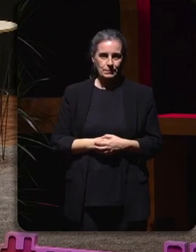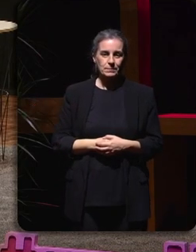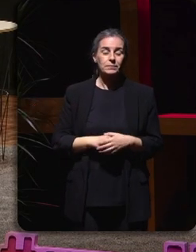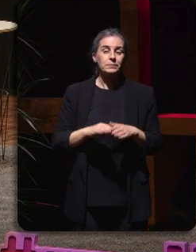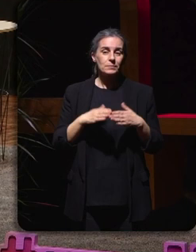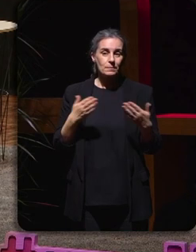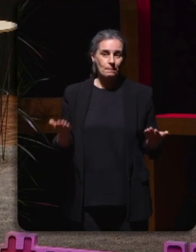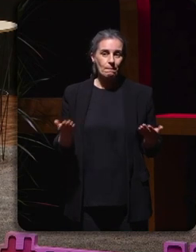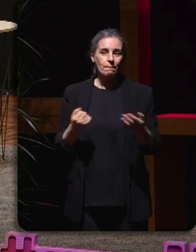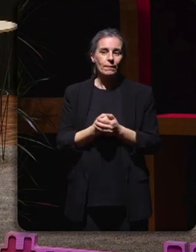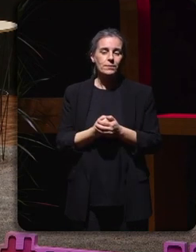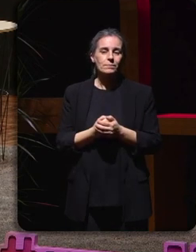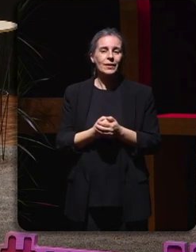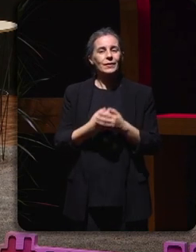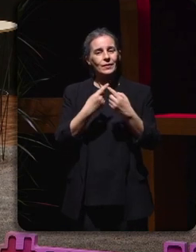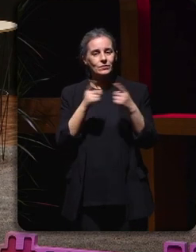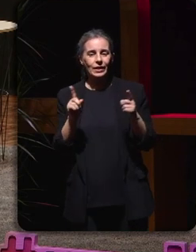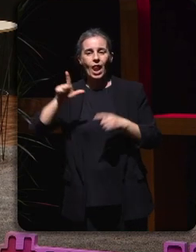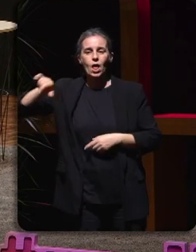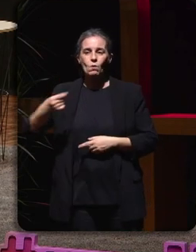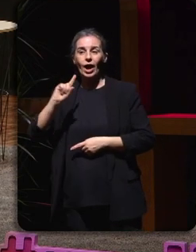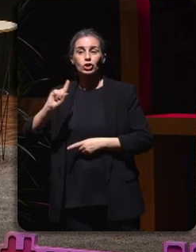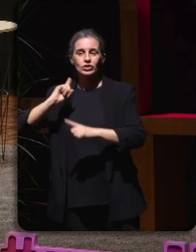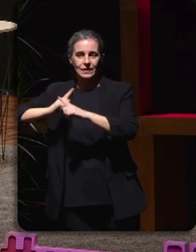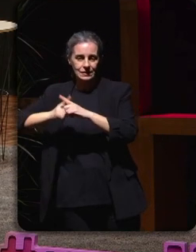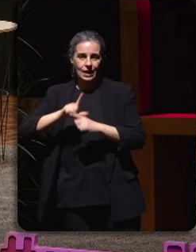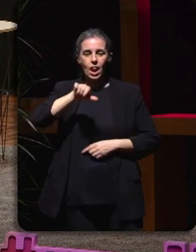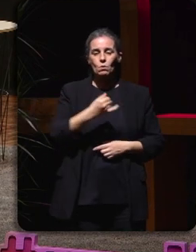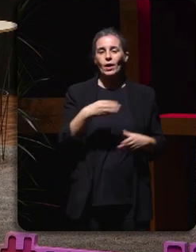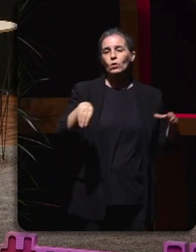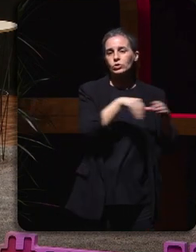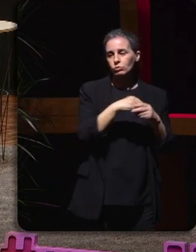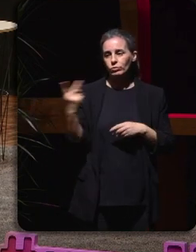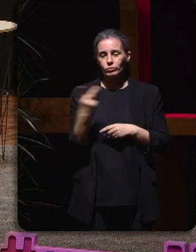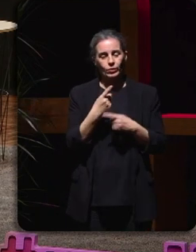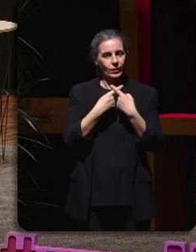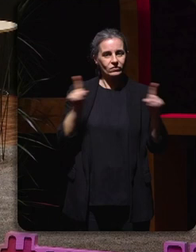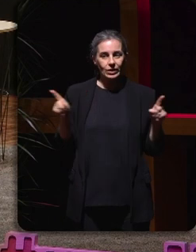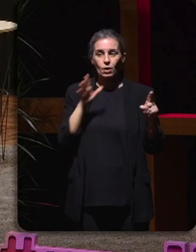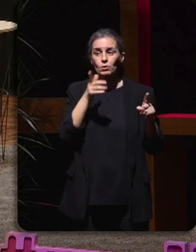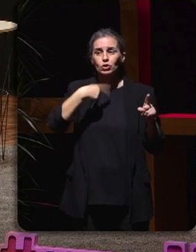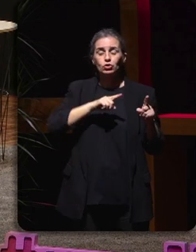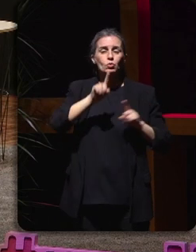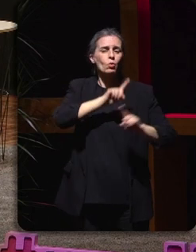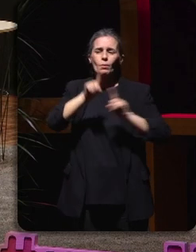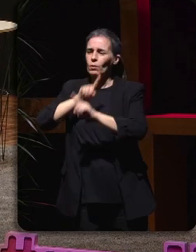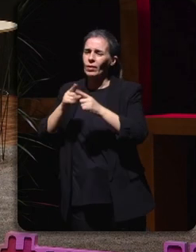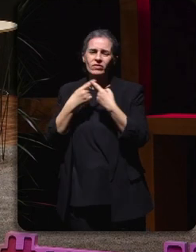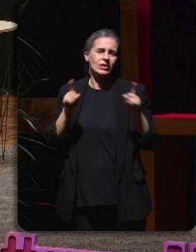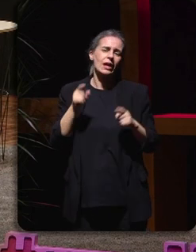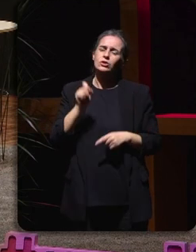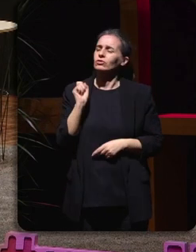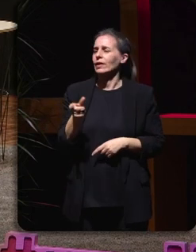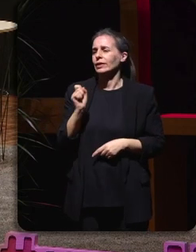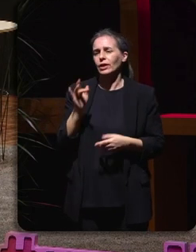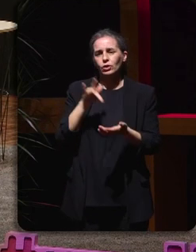Así que no es lo mismo el lenguaje nos exista que el lenguaje inclusivo porque tenemos problemas distintos Esto va a pasar todo el